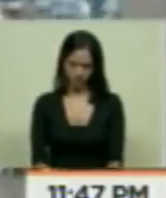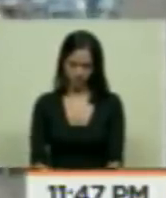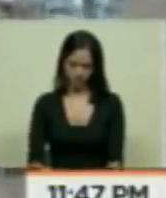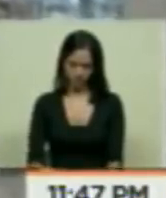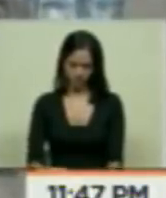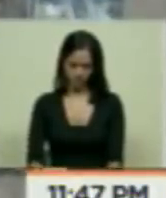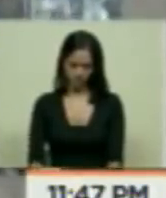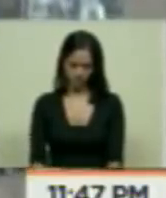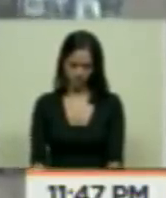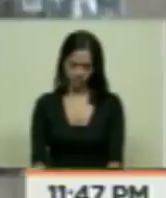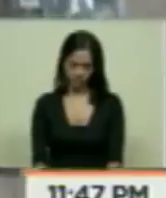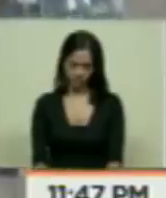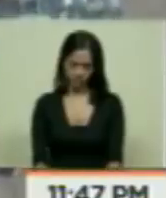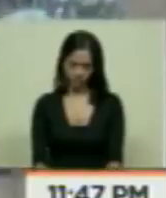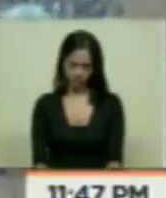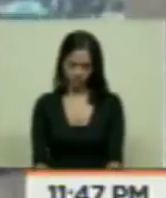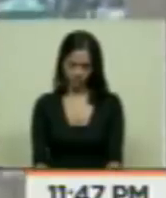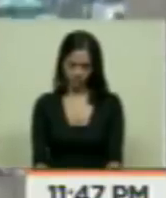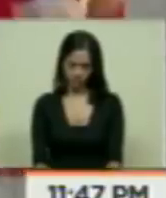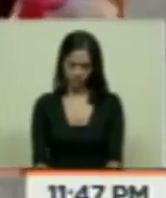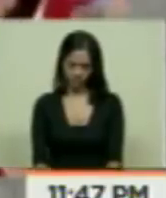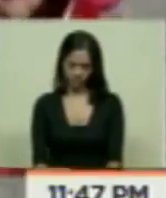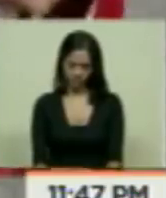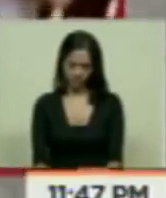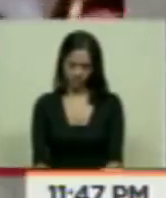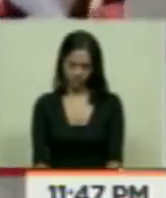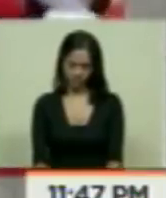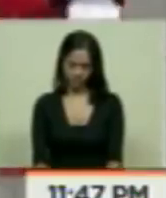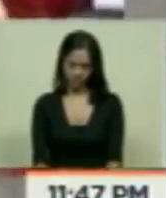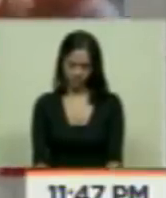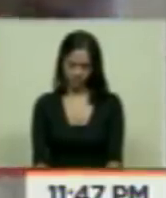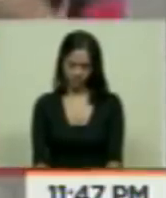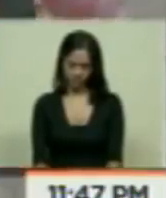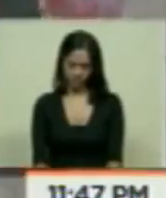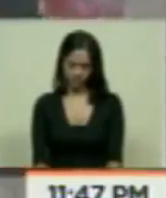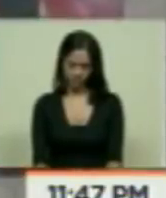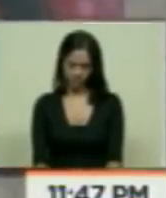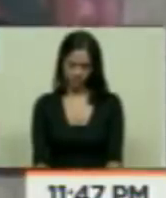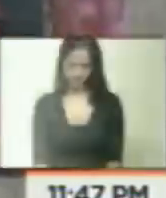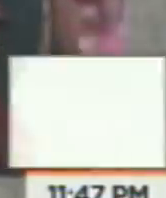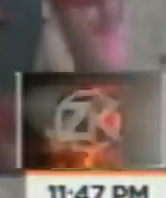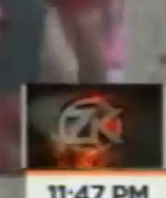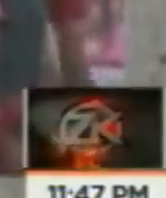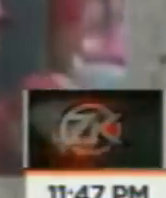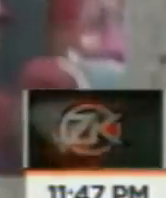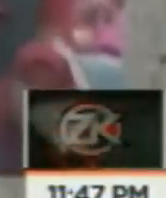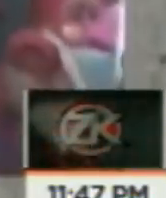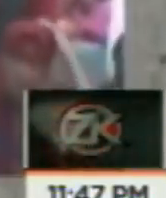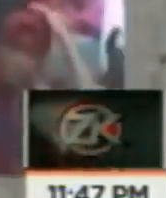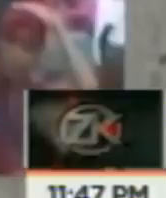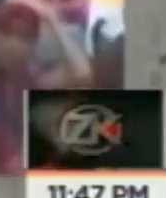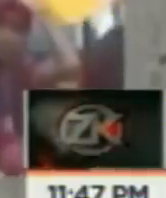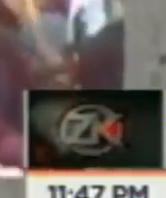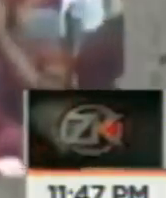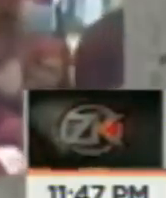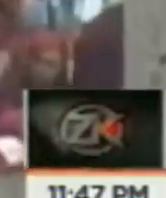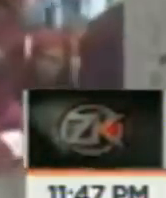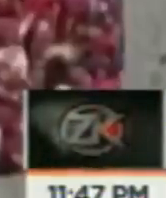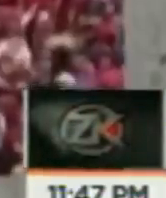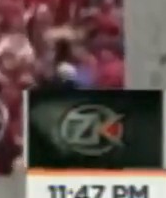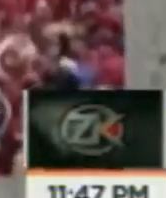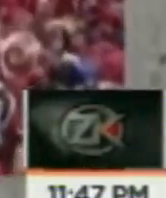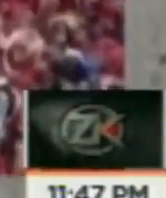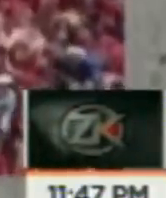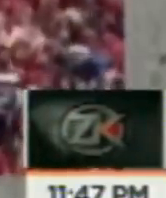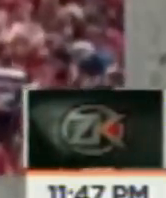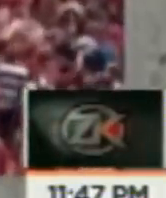digna. Los niños, las niñas, la familia venezolana. Pero aquí hace